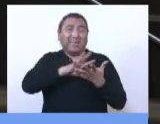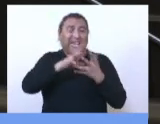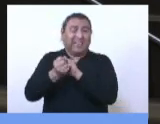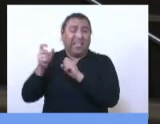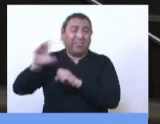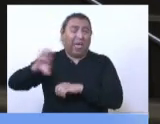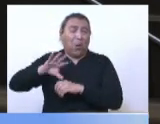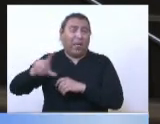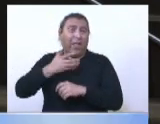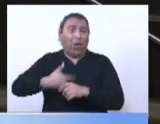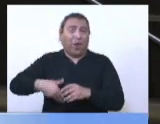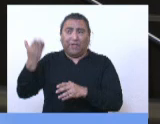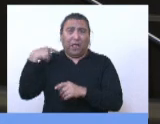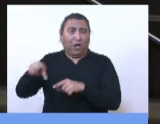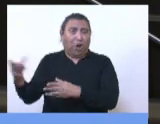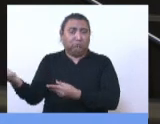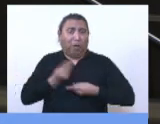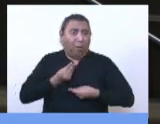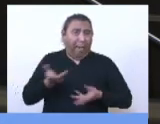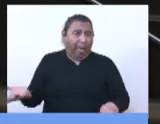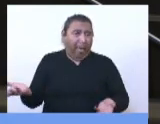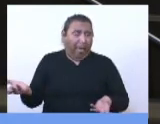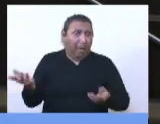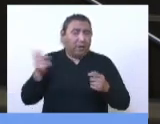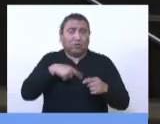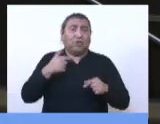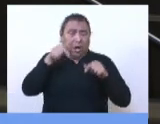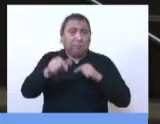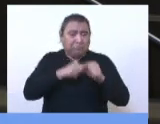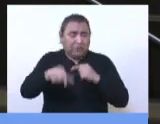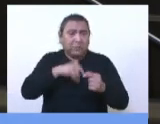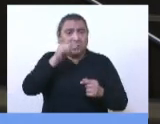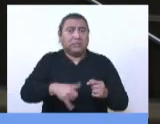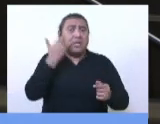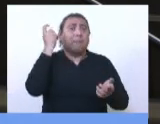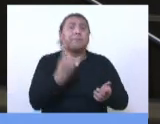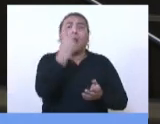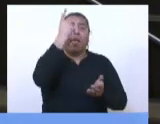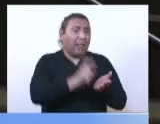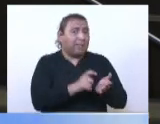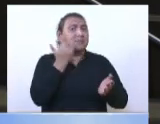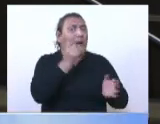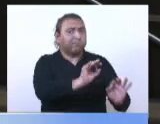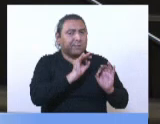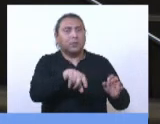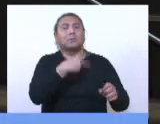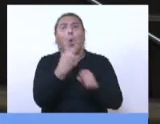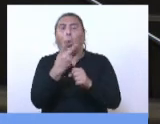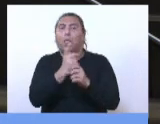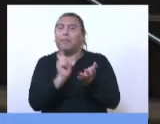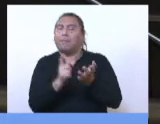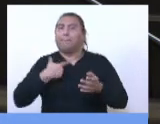dejaron el primer plan esencial y lo estamos haciendo la primera etapa lo hicimos la segunda etapa es más difícil